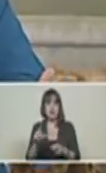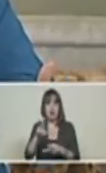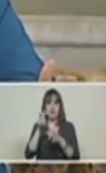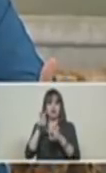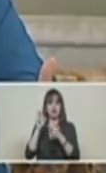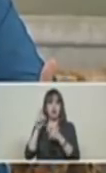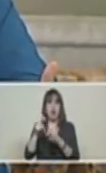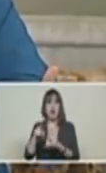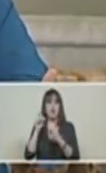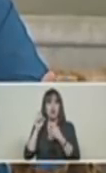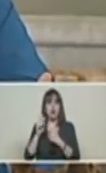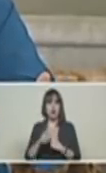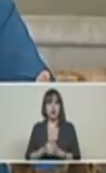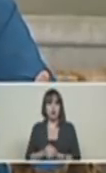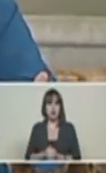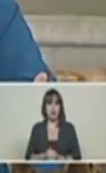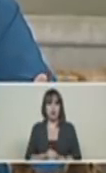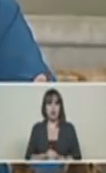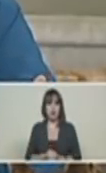impuestos,